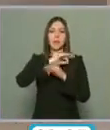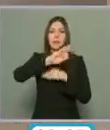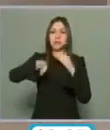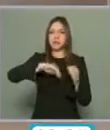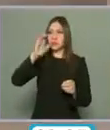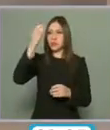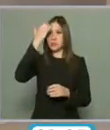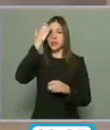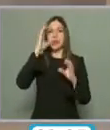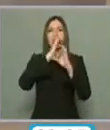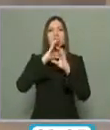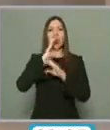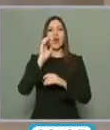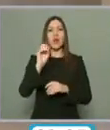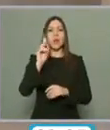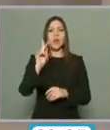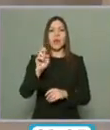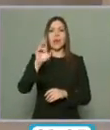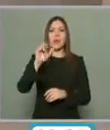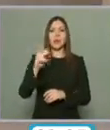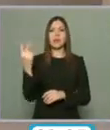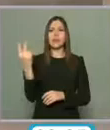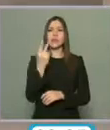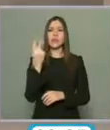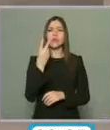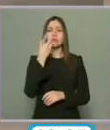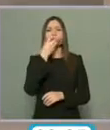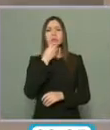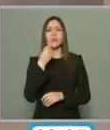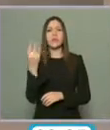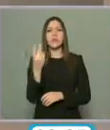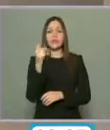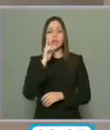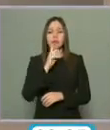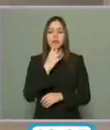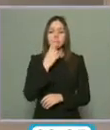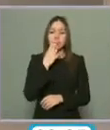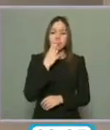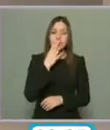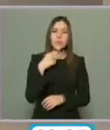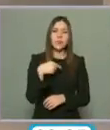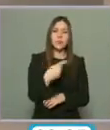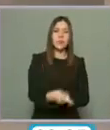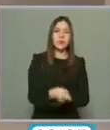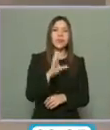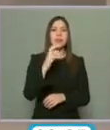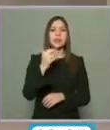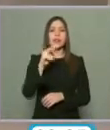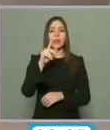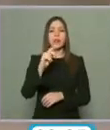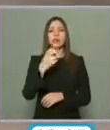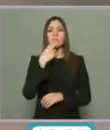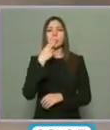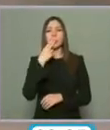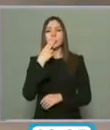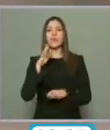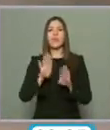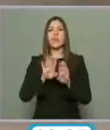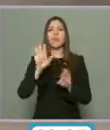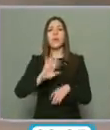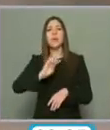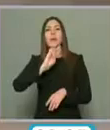cantante de ópera, que tiene una relación preciosa con Charlotte. Son madrastra e hijastra, no de